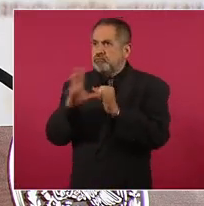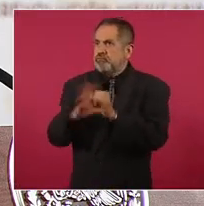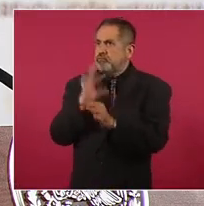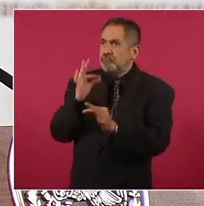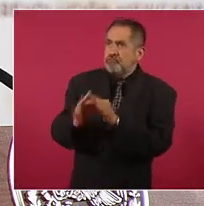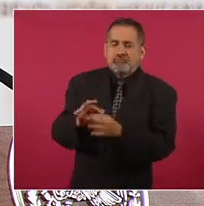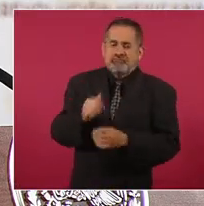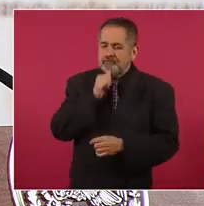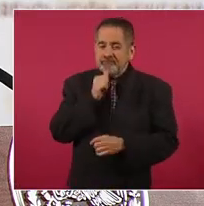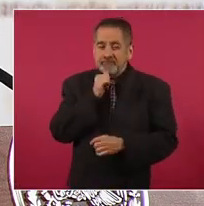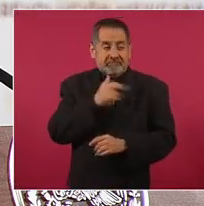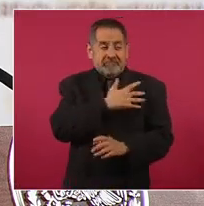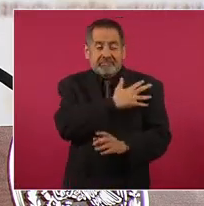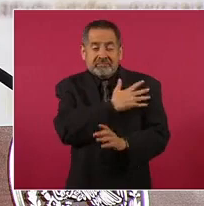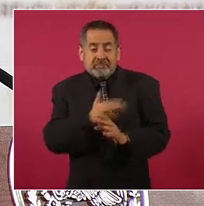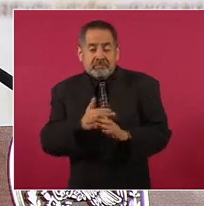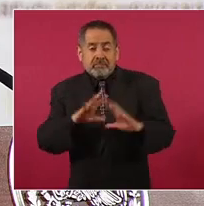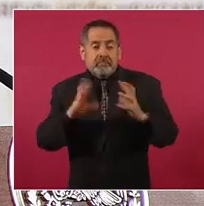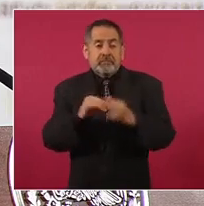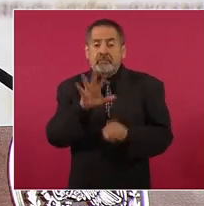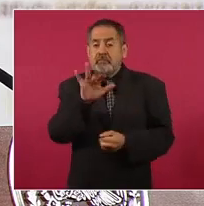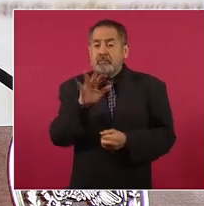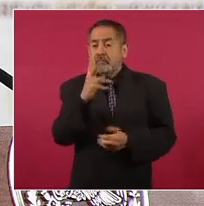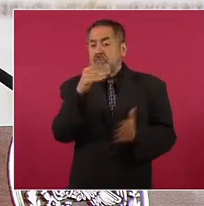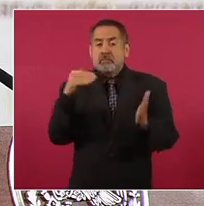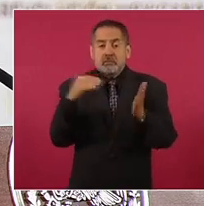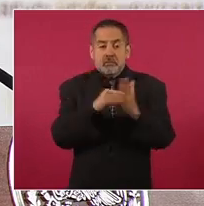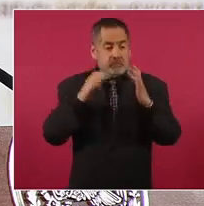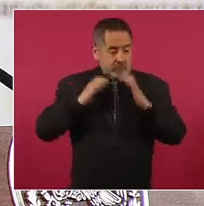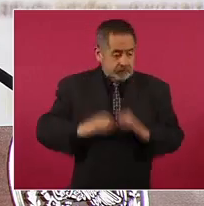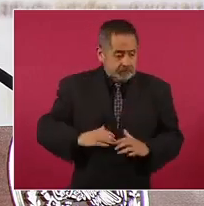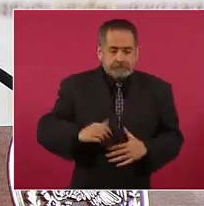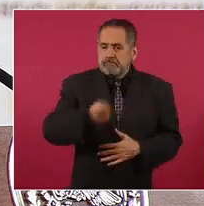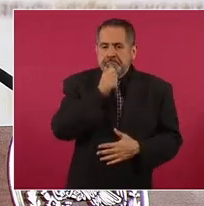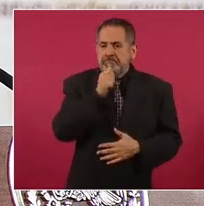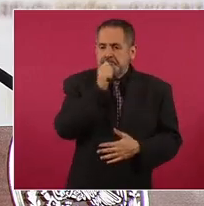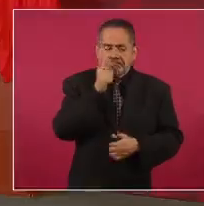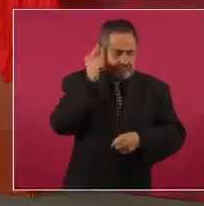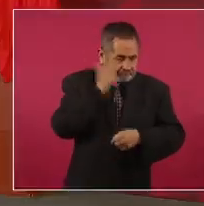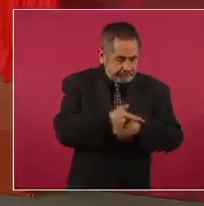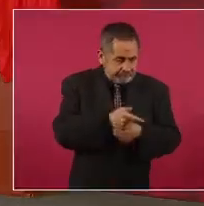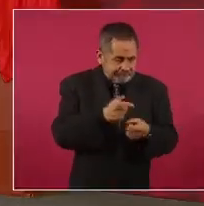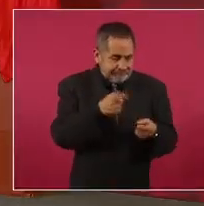de 52.000 cuerpos que permanecen sin identificación en las fosas